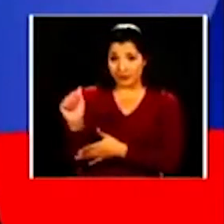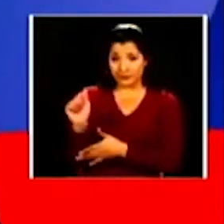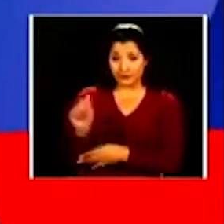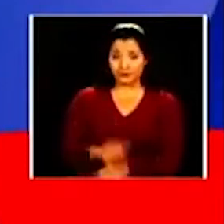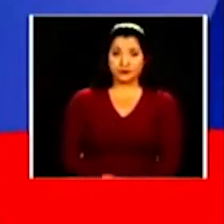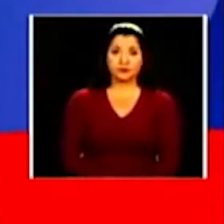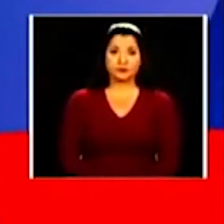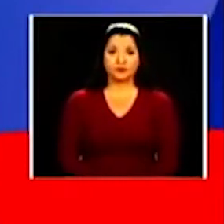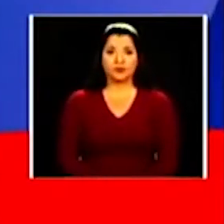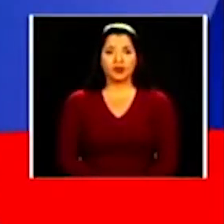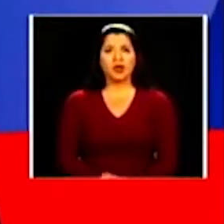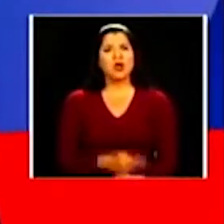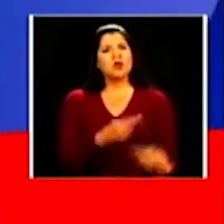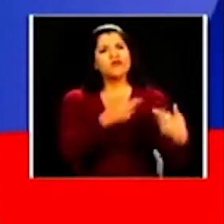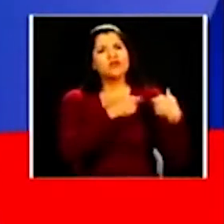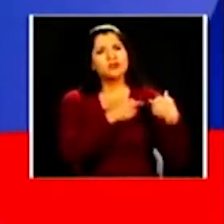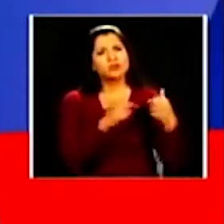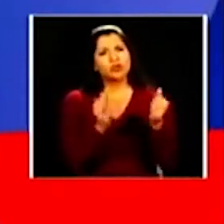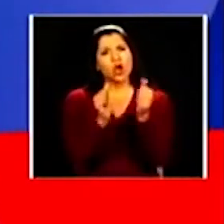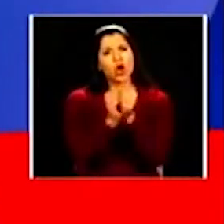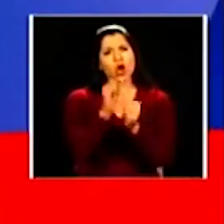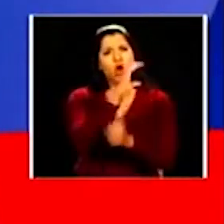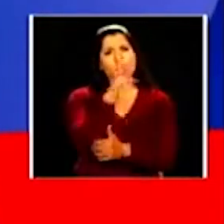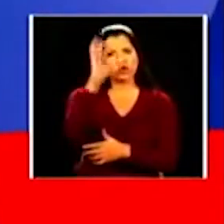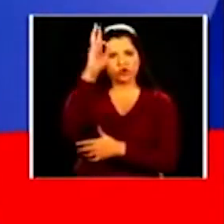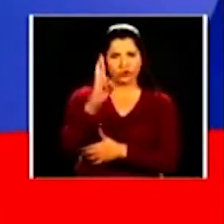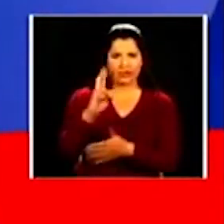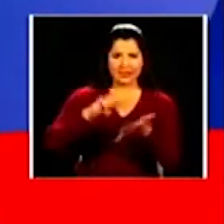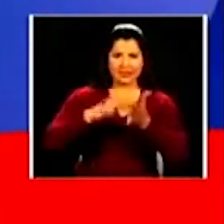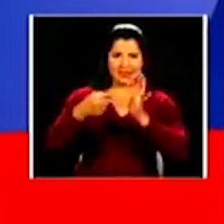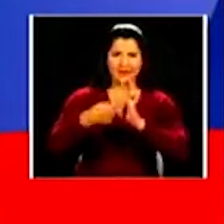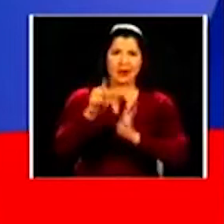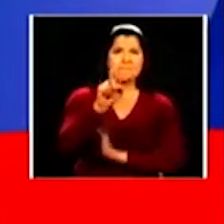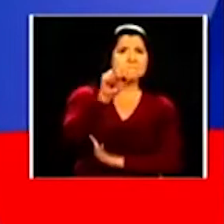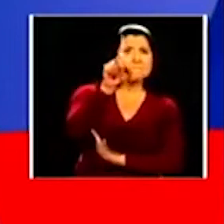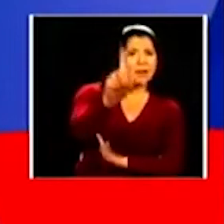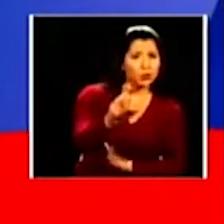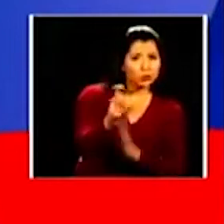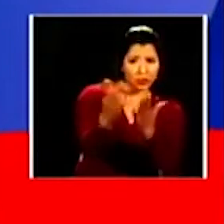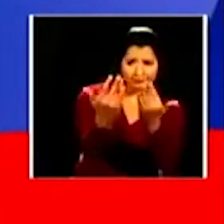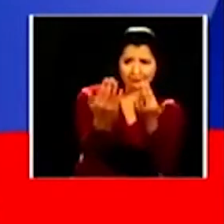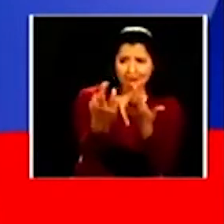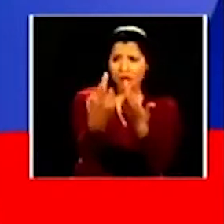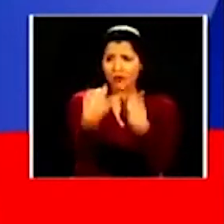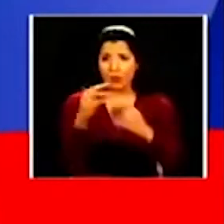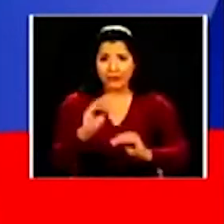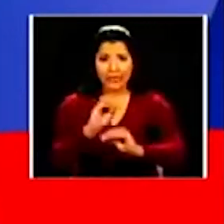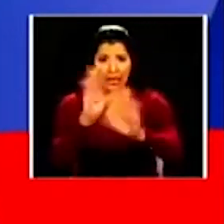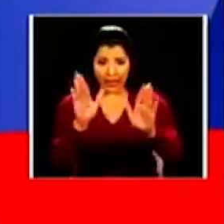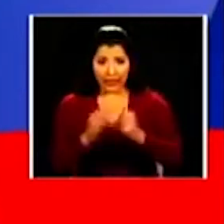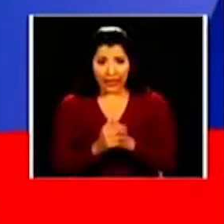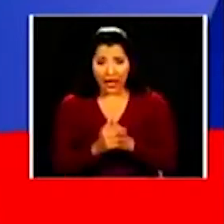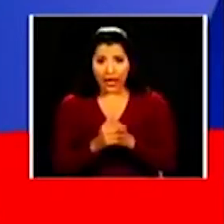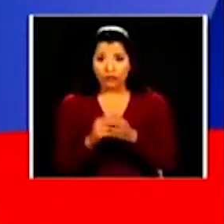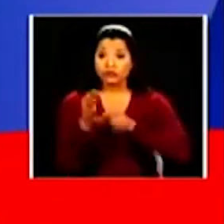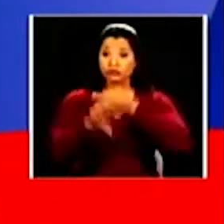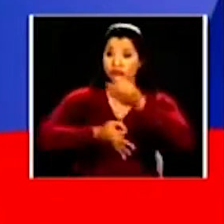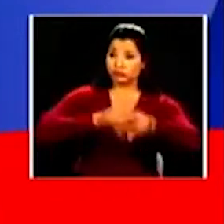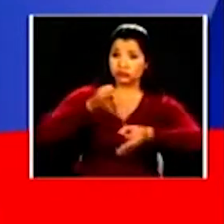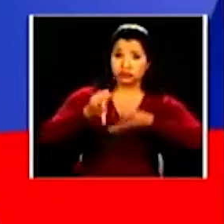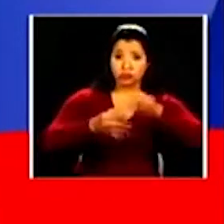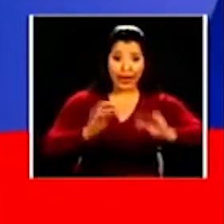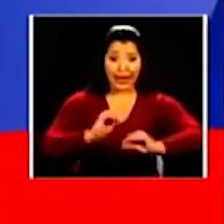Ser responsable con Costa Rica es preguntar y pedir respuestas claras, rendir cuentas a las y los